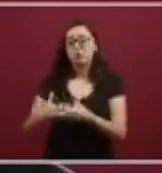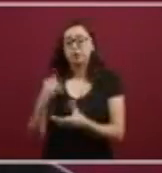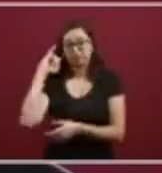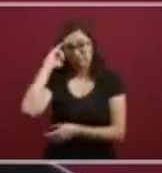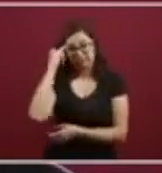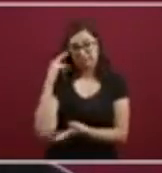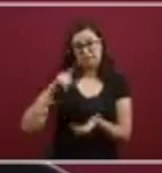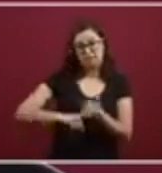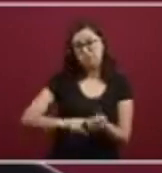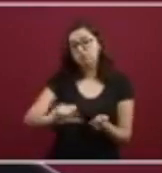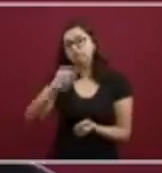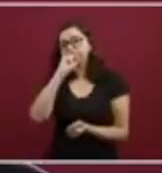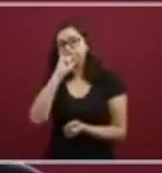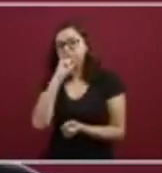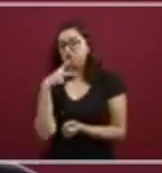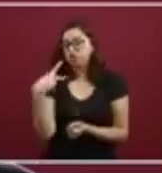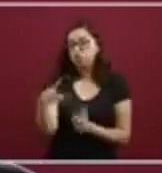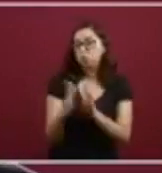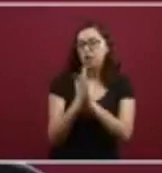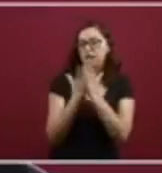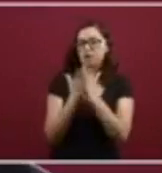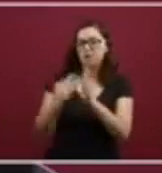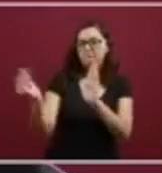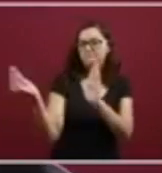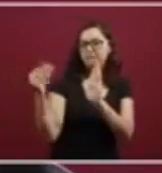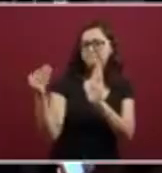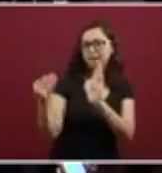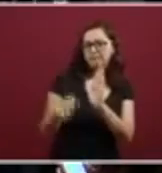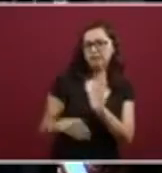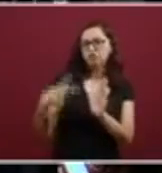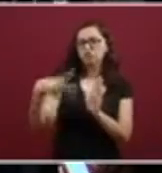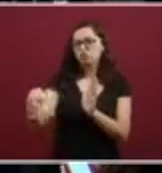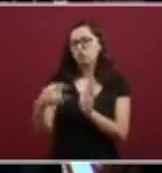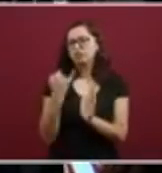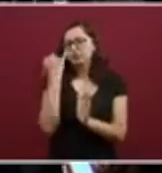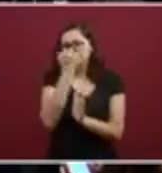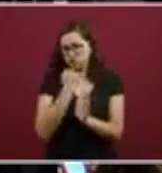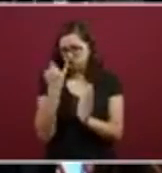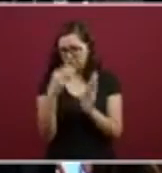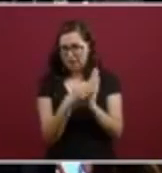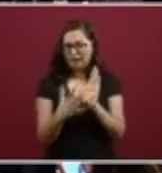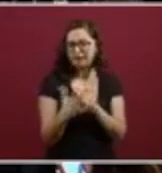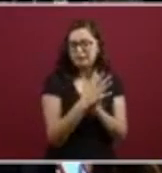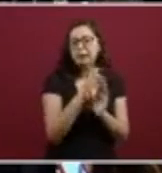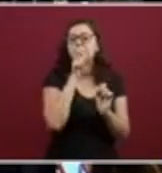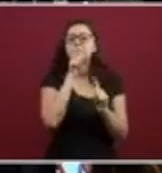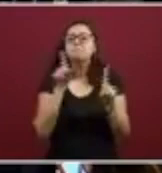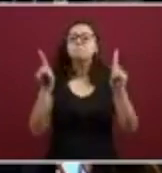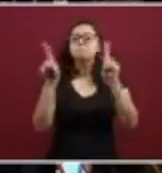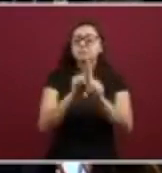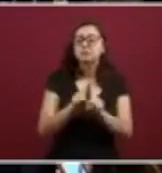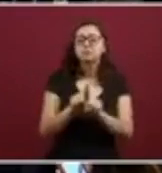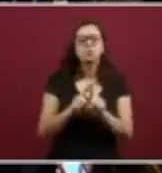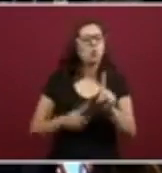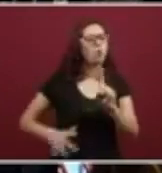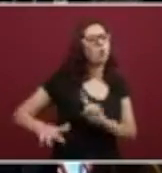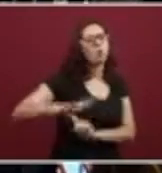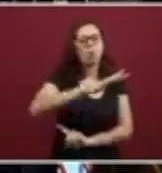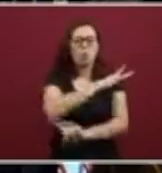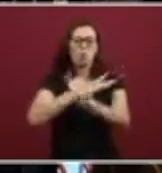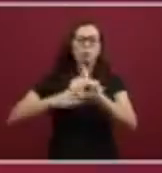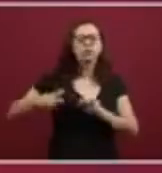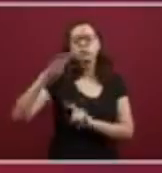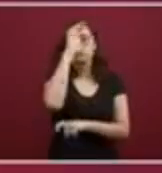los contenidos de sus libros de texto en lenguas, no solo la lengua, sino también todo lo que es su